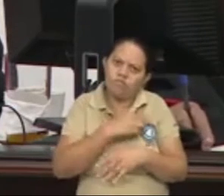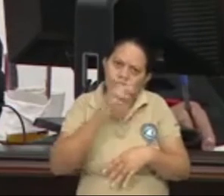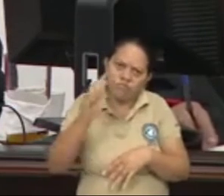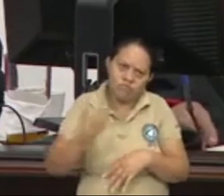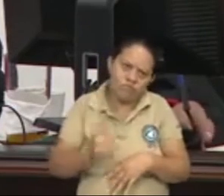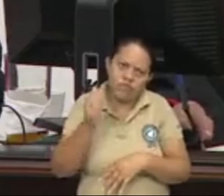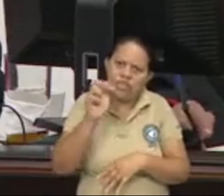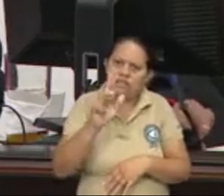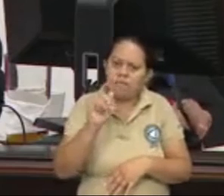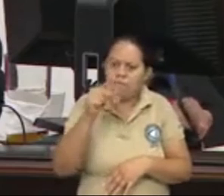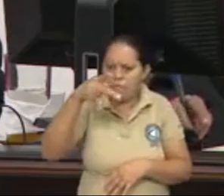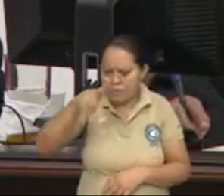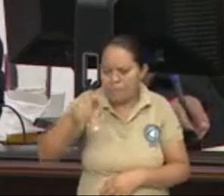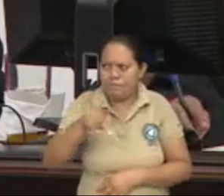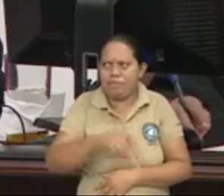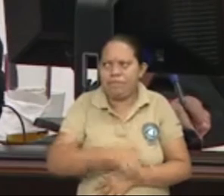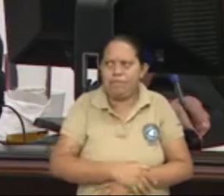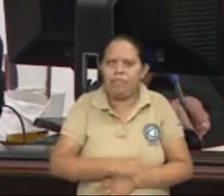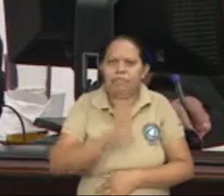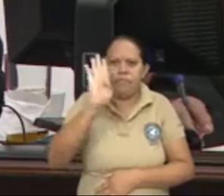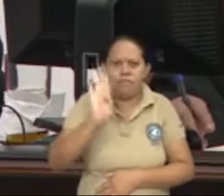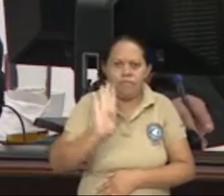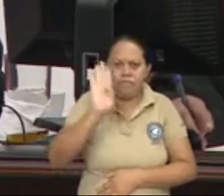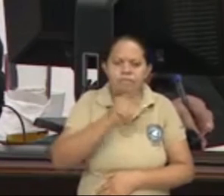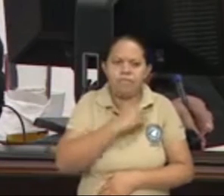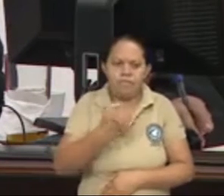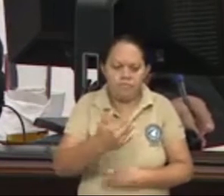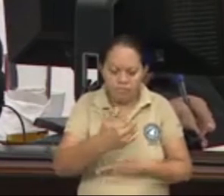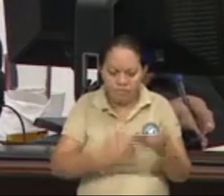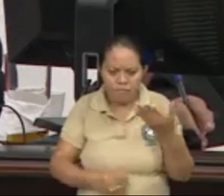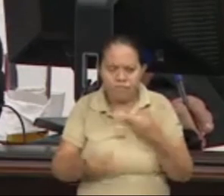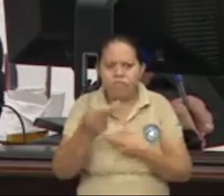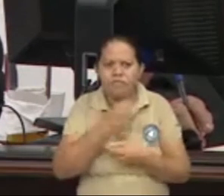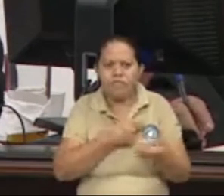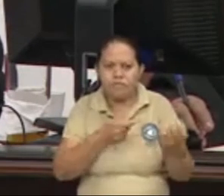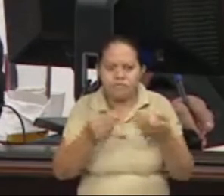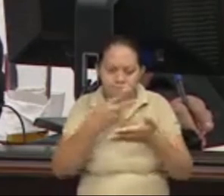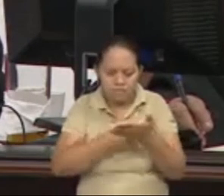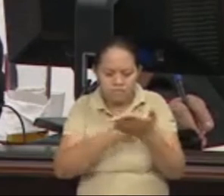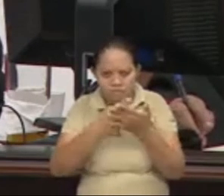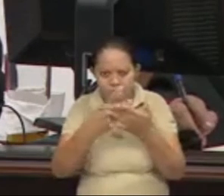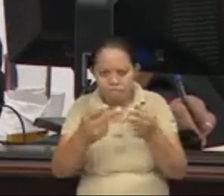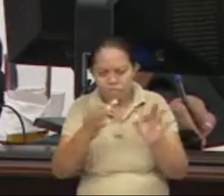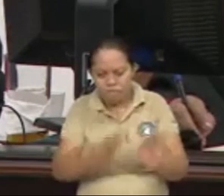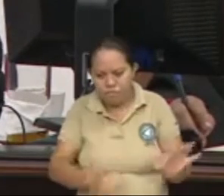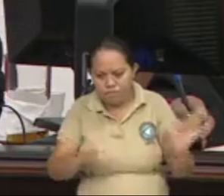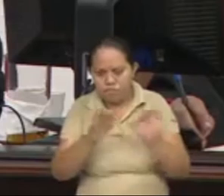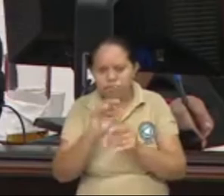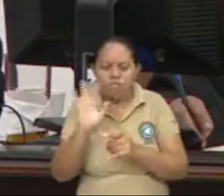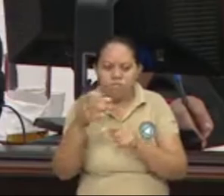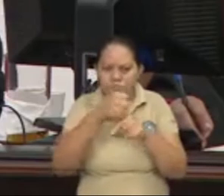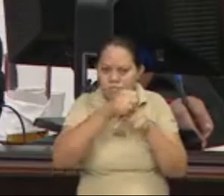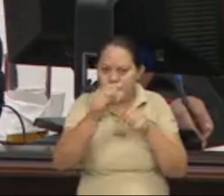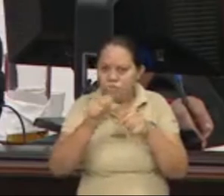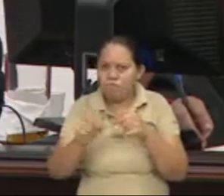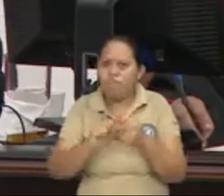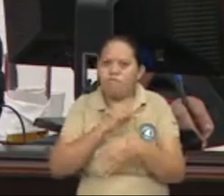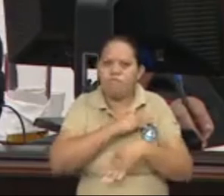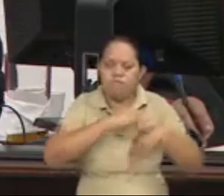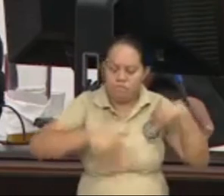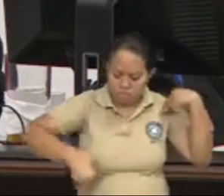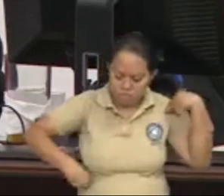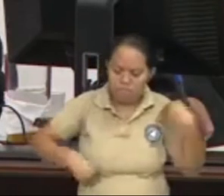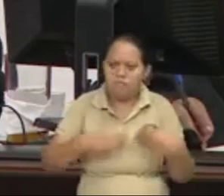Estado, RIPE. B. Dirigir las acciones de planificación, suscripción por delegación del presidente